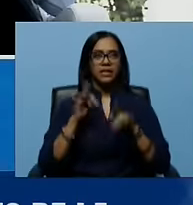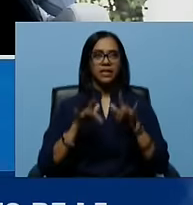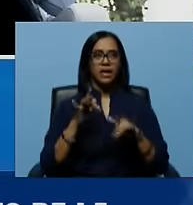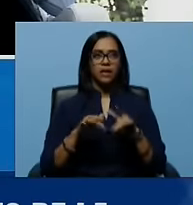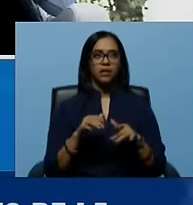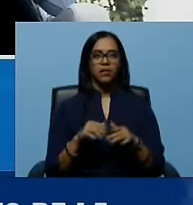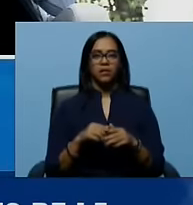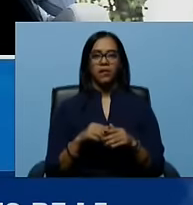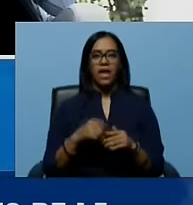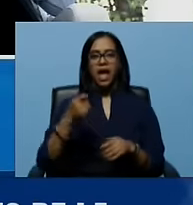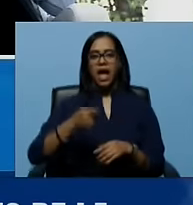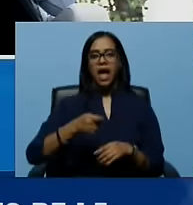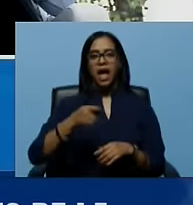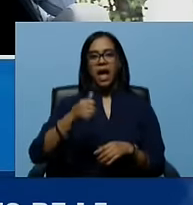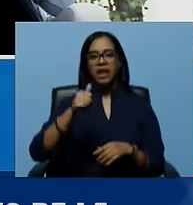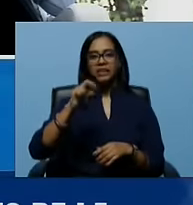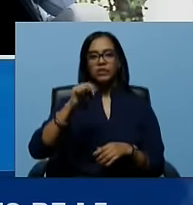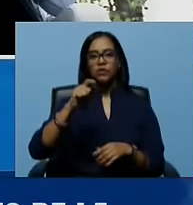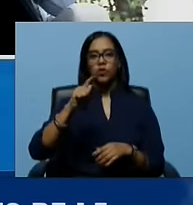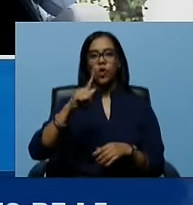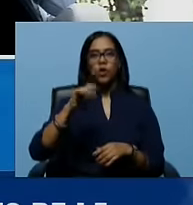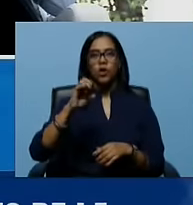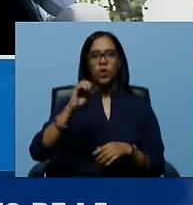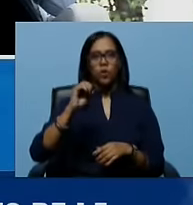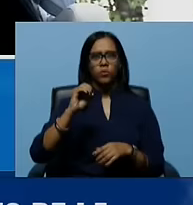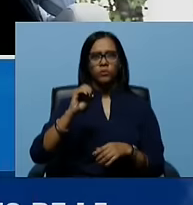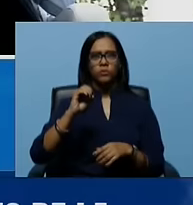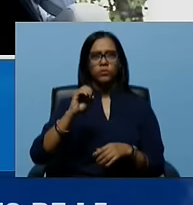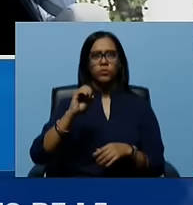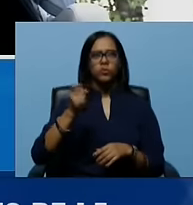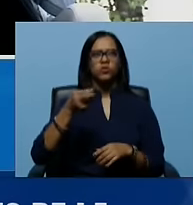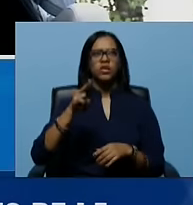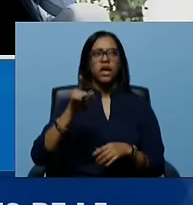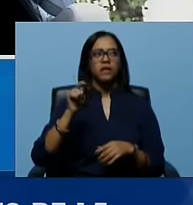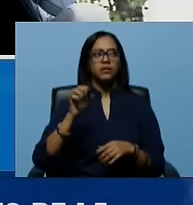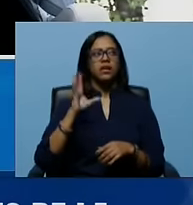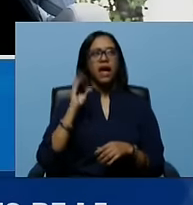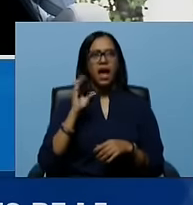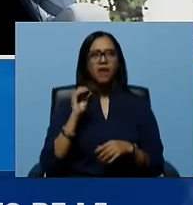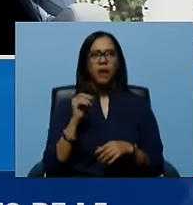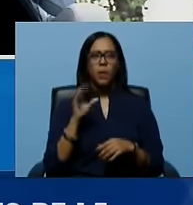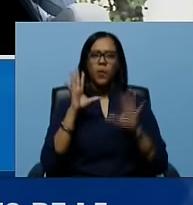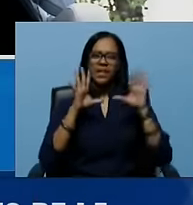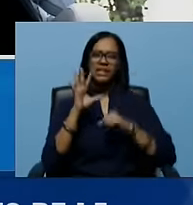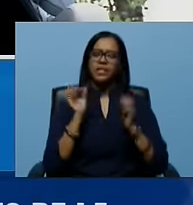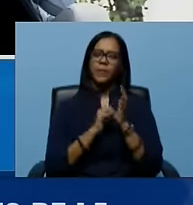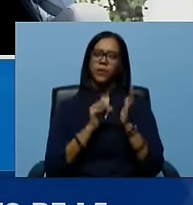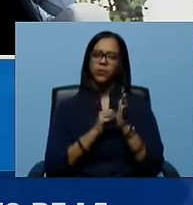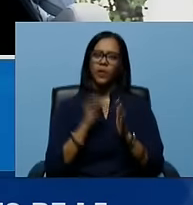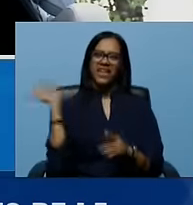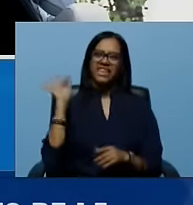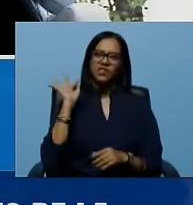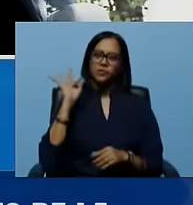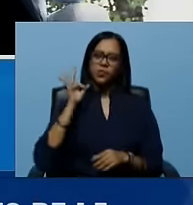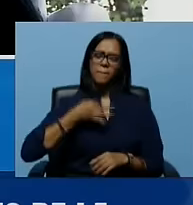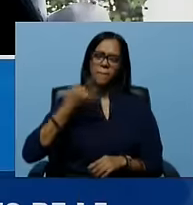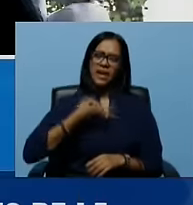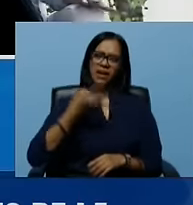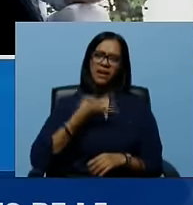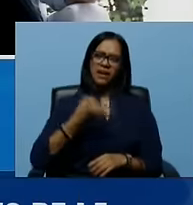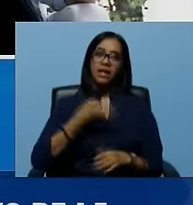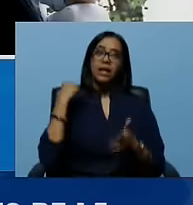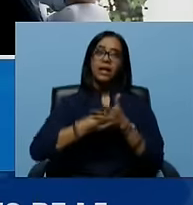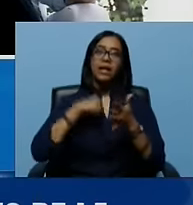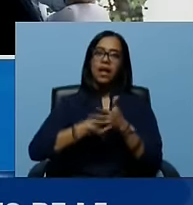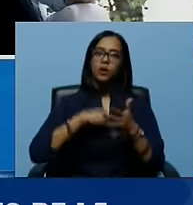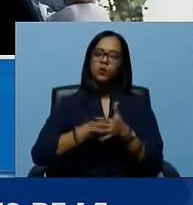Antonio Guterres. Hablamos unos 15 minutos y les puse plenamente la lucha que estamos dando contra